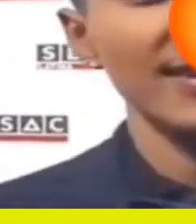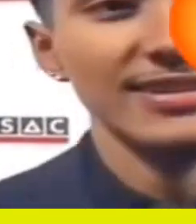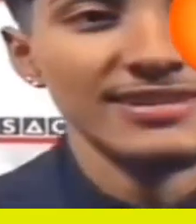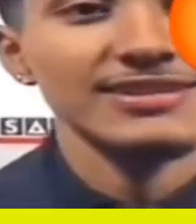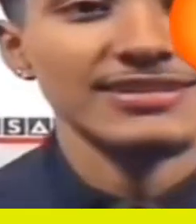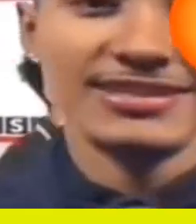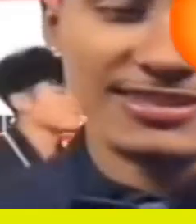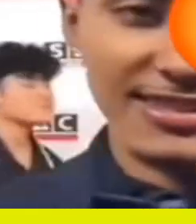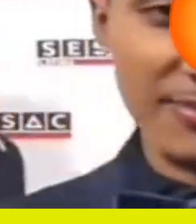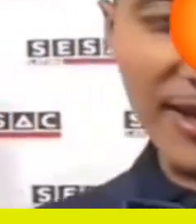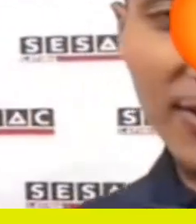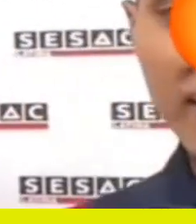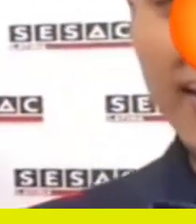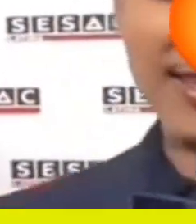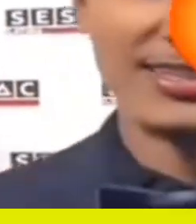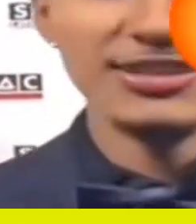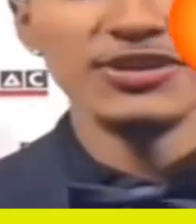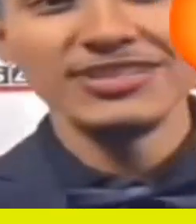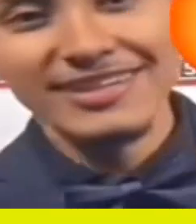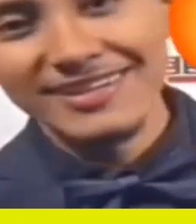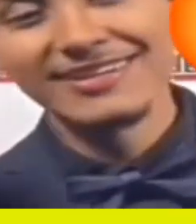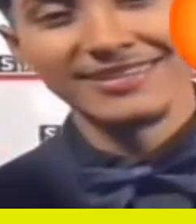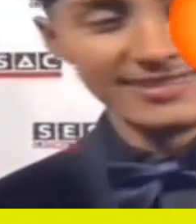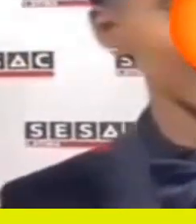polémica con Yaritza y su esencia.